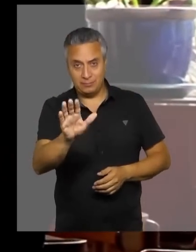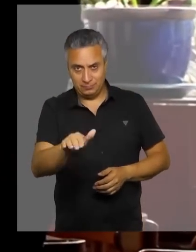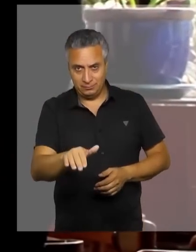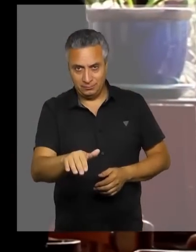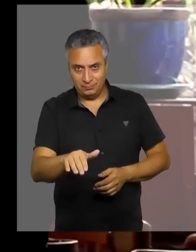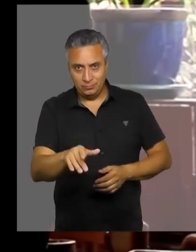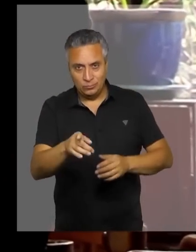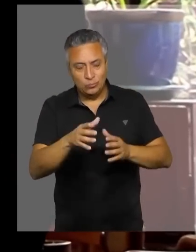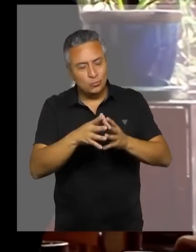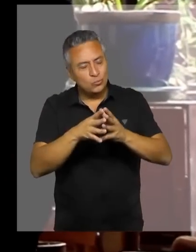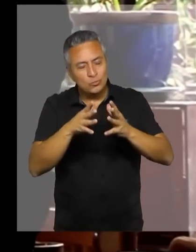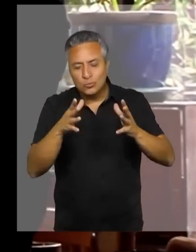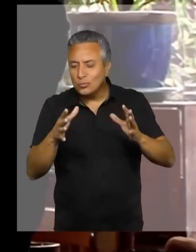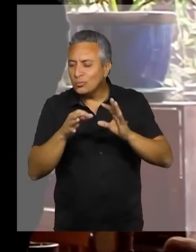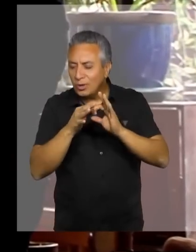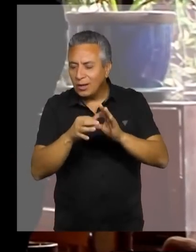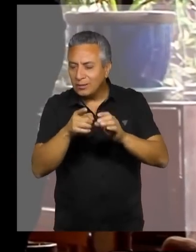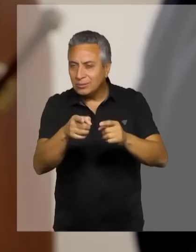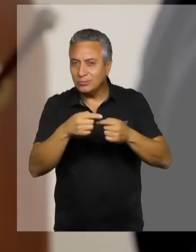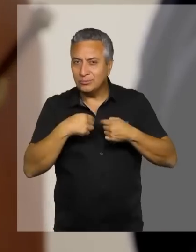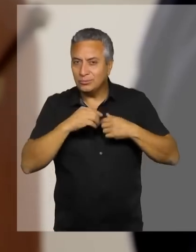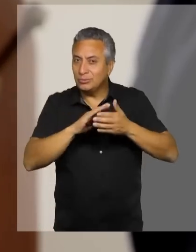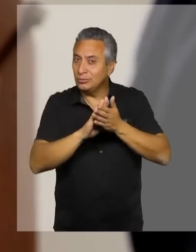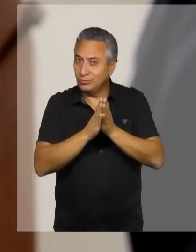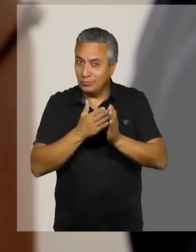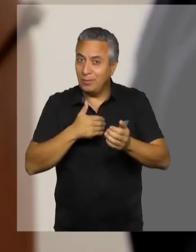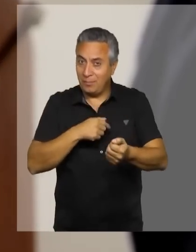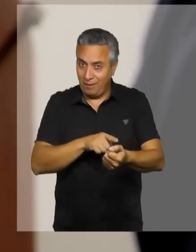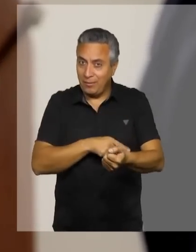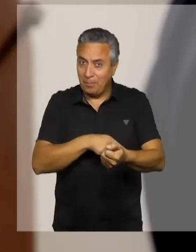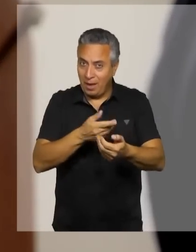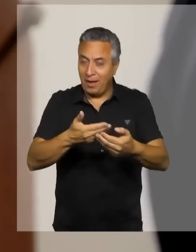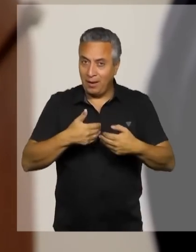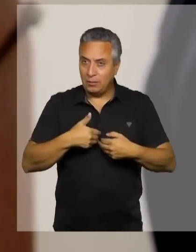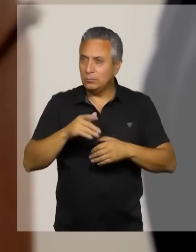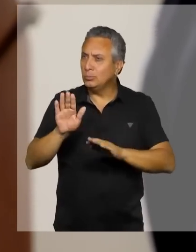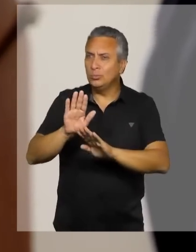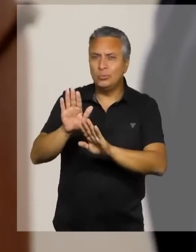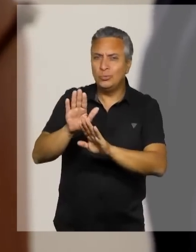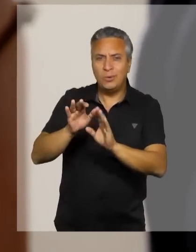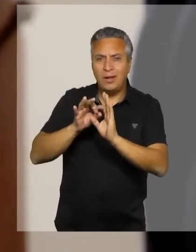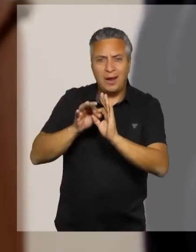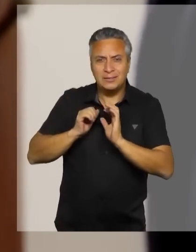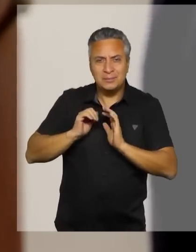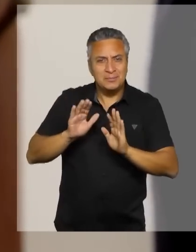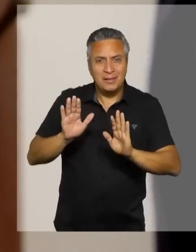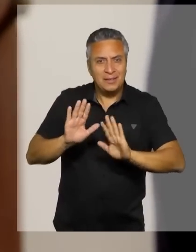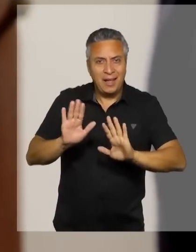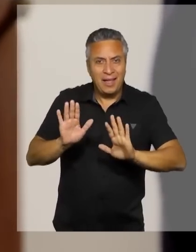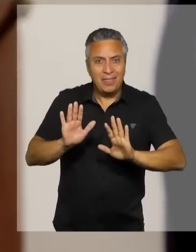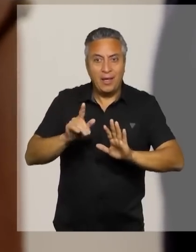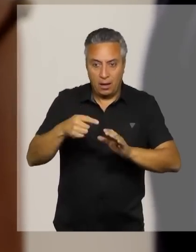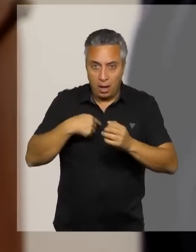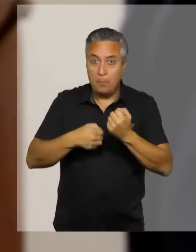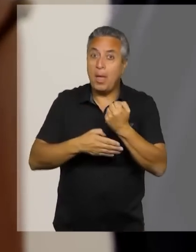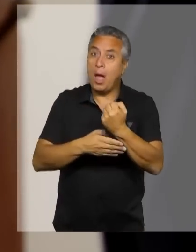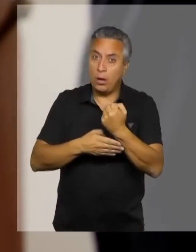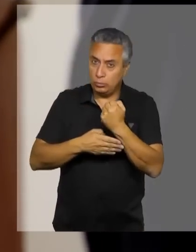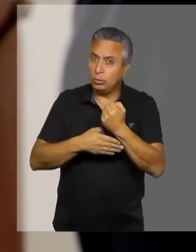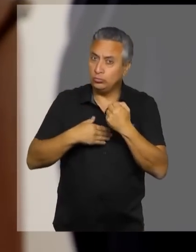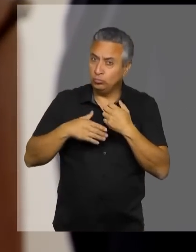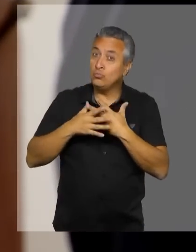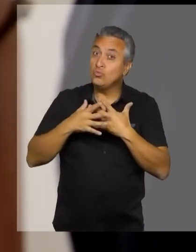muchas gracias por todo lo que haces por mi familia. No tiene nada que agradecer. A mí me ayudaron mucho cuando yo estuve enferma